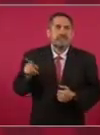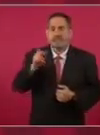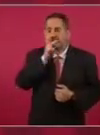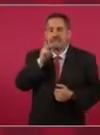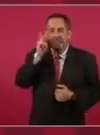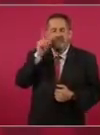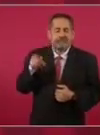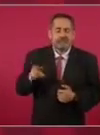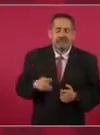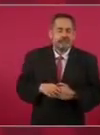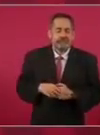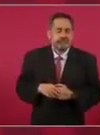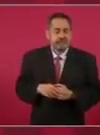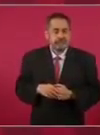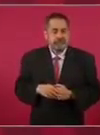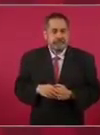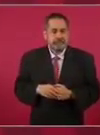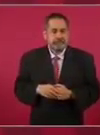condenó